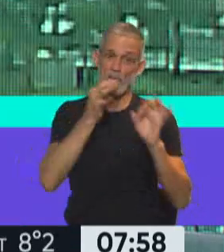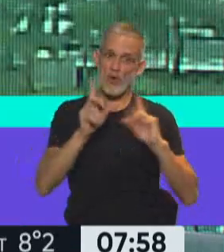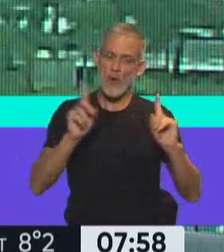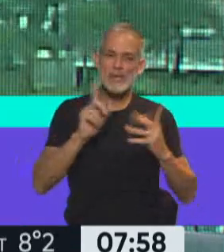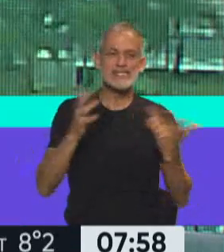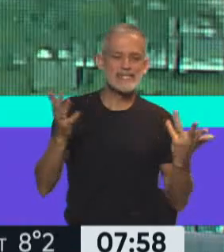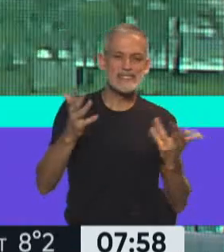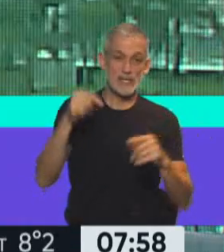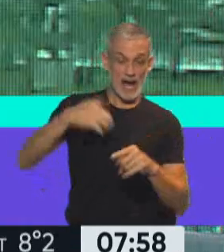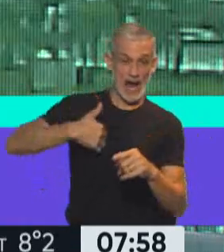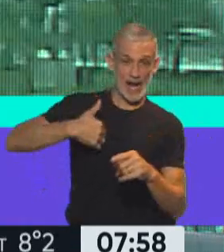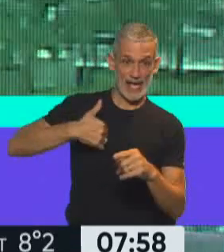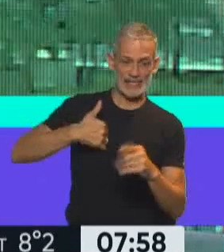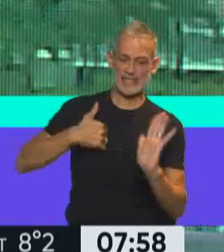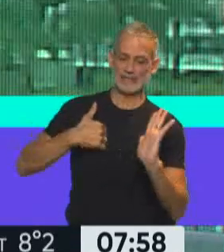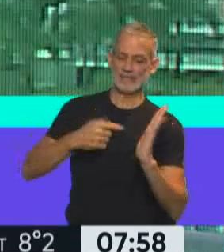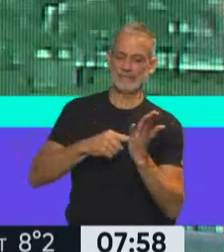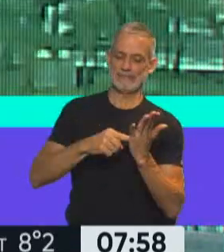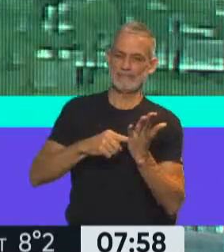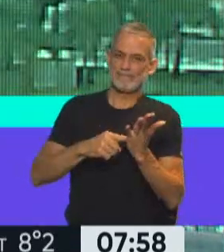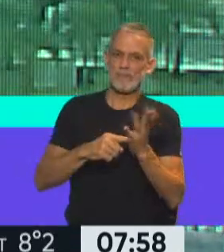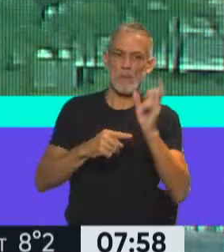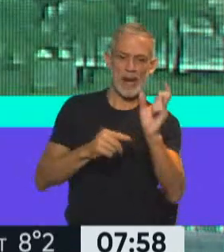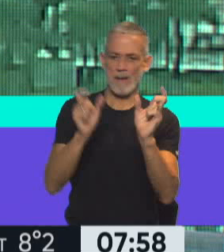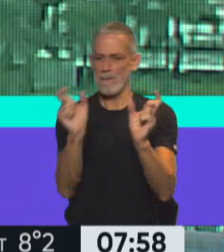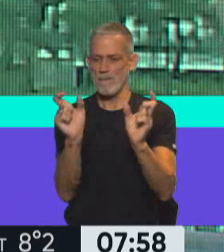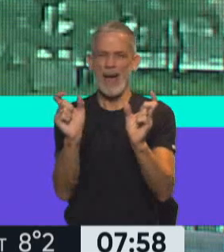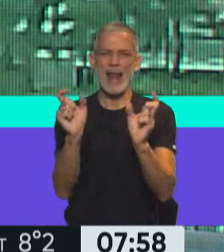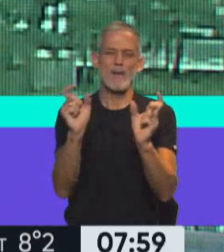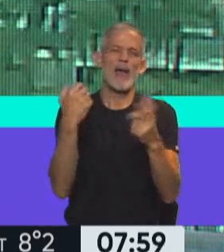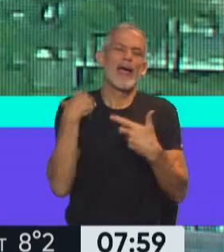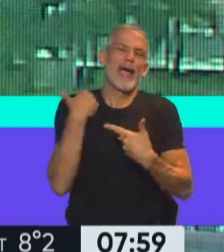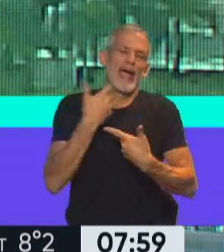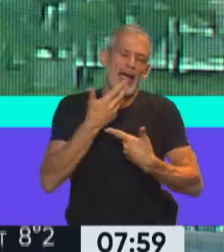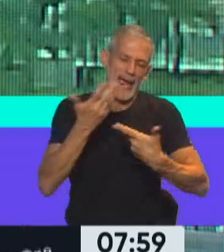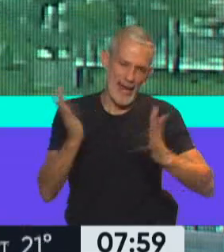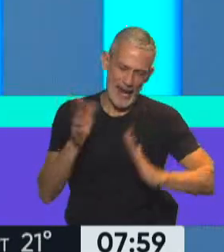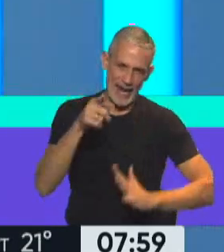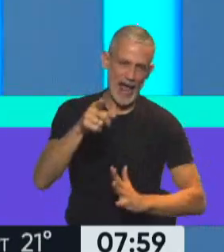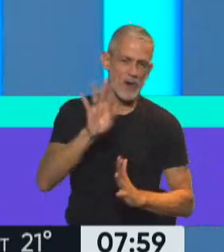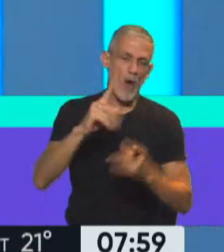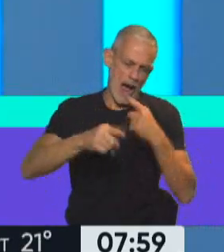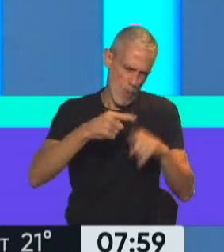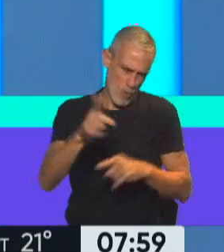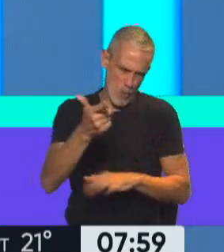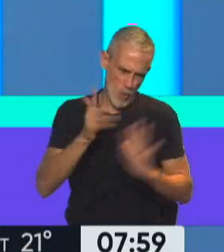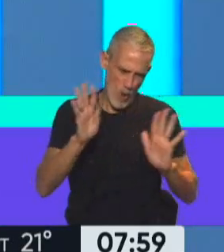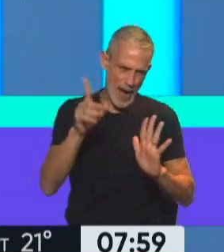el rechazo por parte de la Argentina. Y usamos estas dos palabras de manera genérica, vamos a aclararlo en el marco. Sí, no hay acuerdo, no es